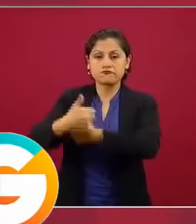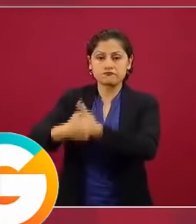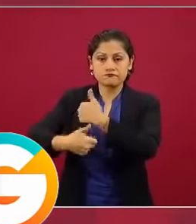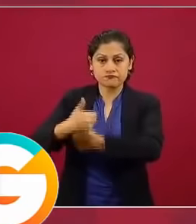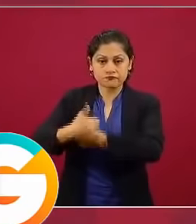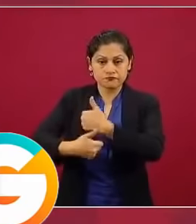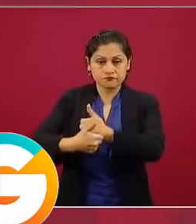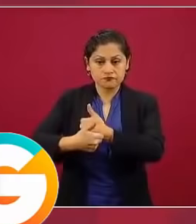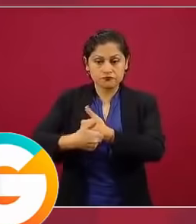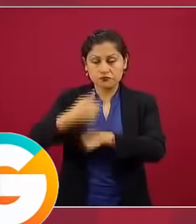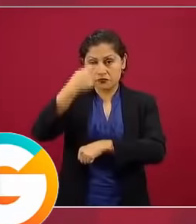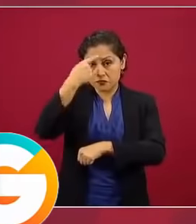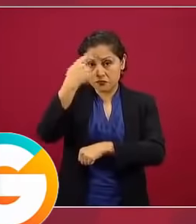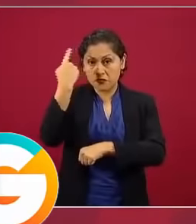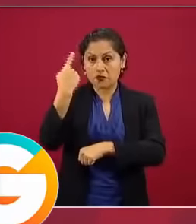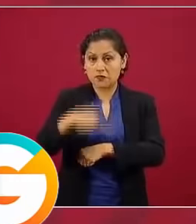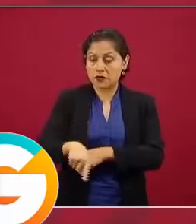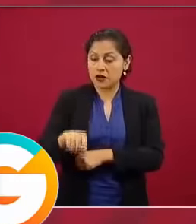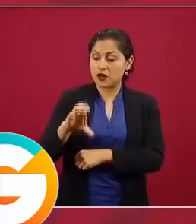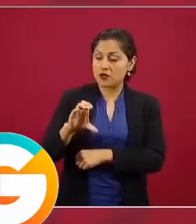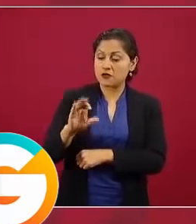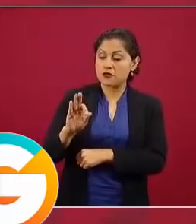para que la Comisión Federal